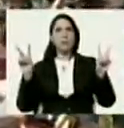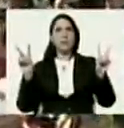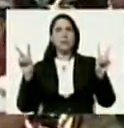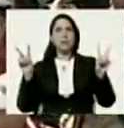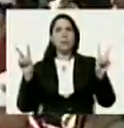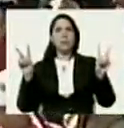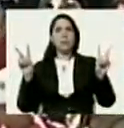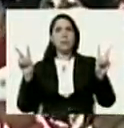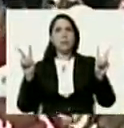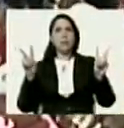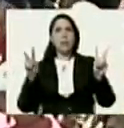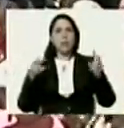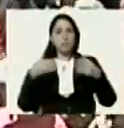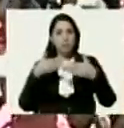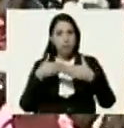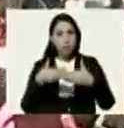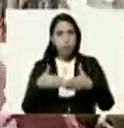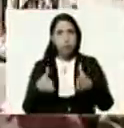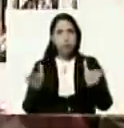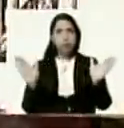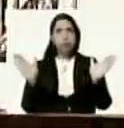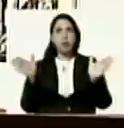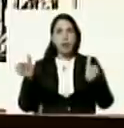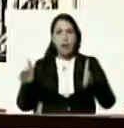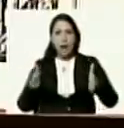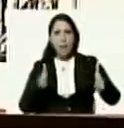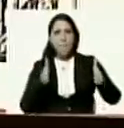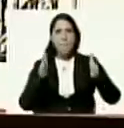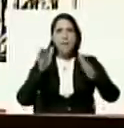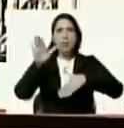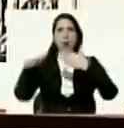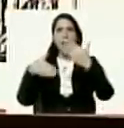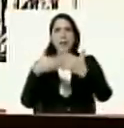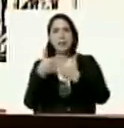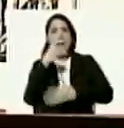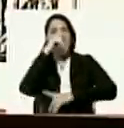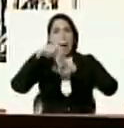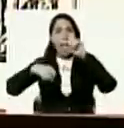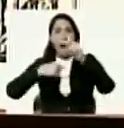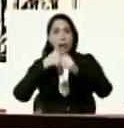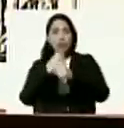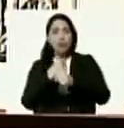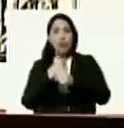la que nos ha abierto el camino hacia los años futuros.